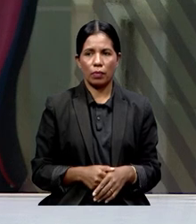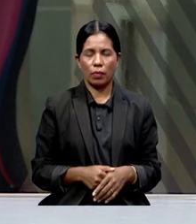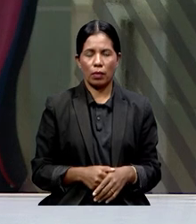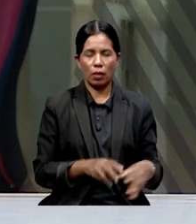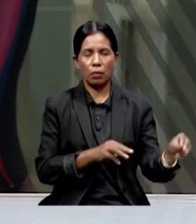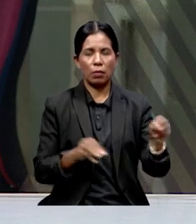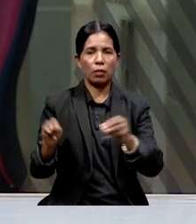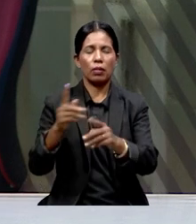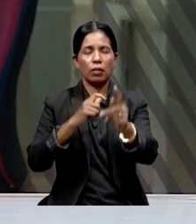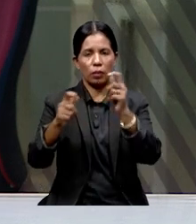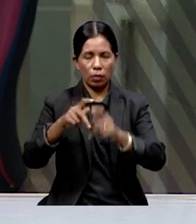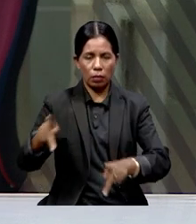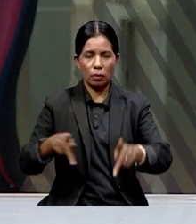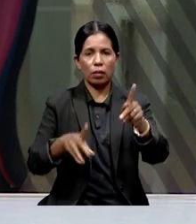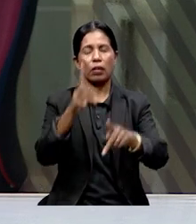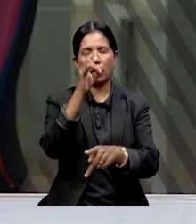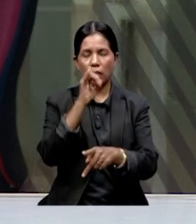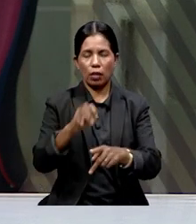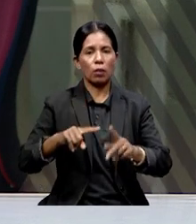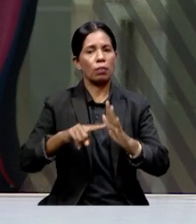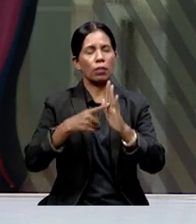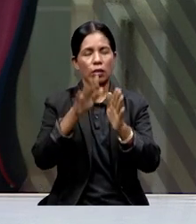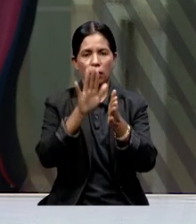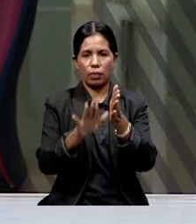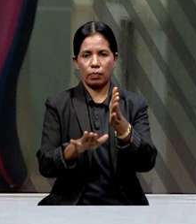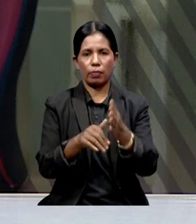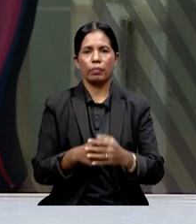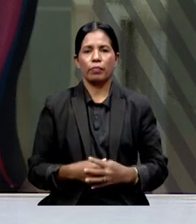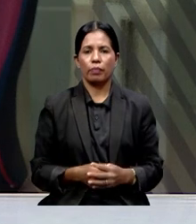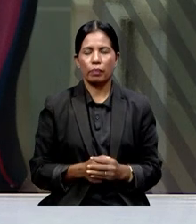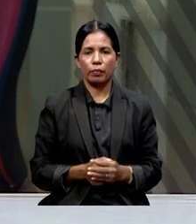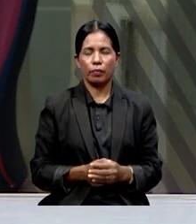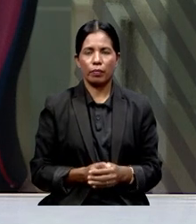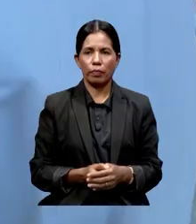movimiento, transporte público y capital dili hahu menos.